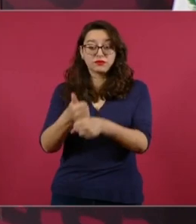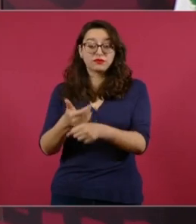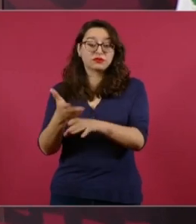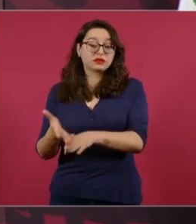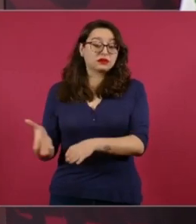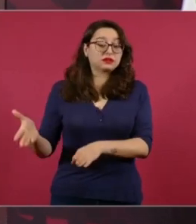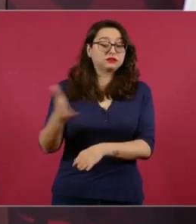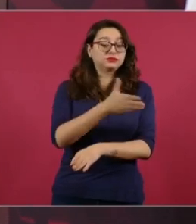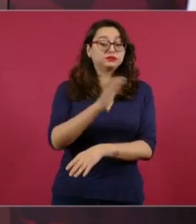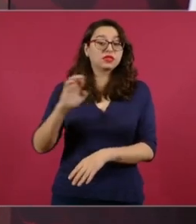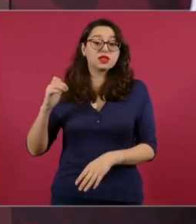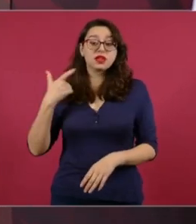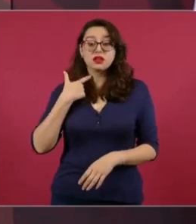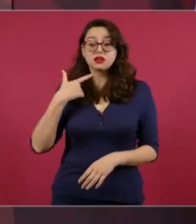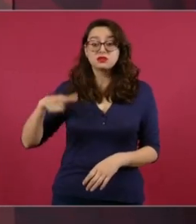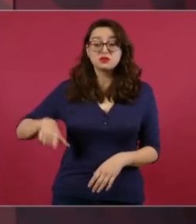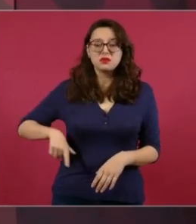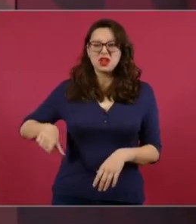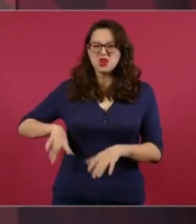años,